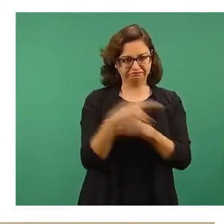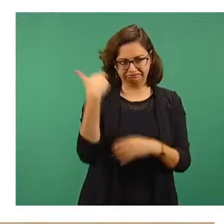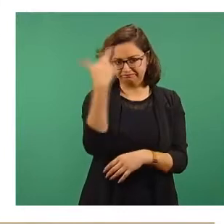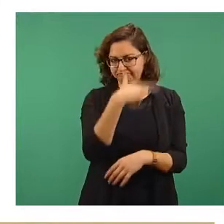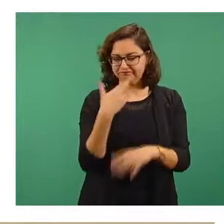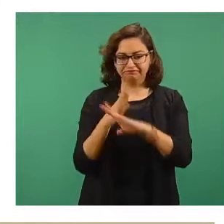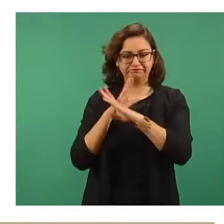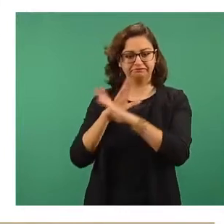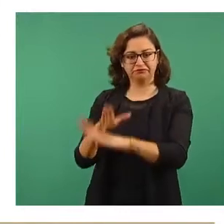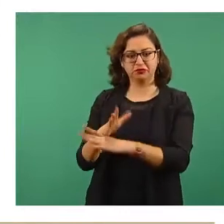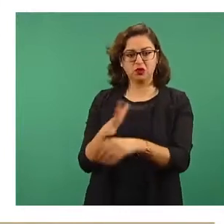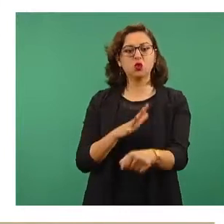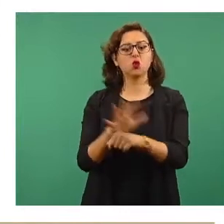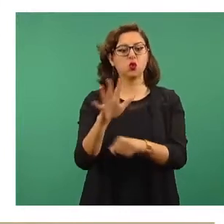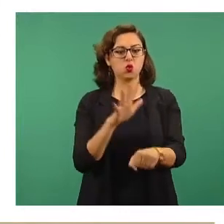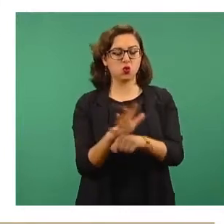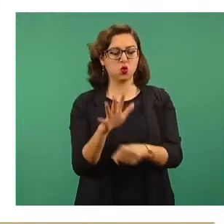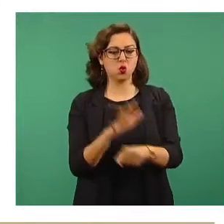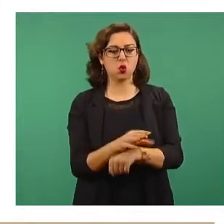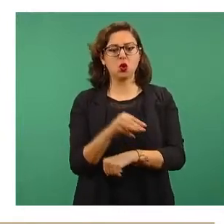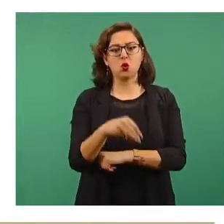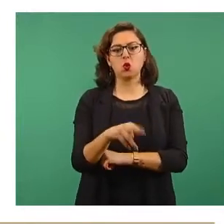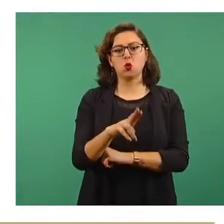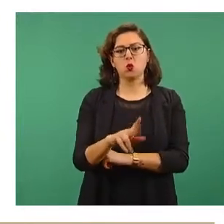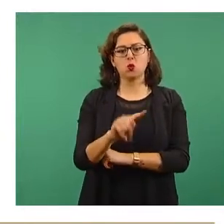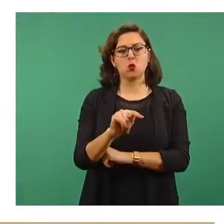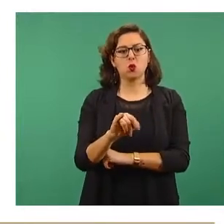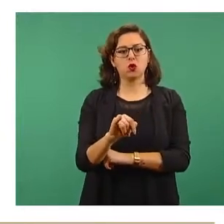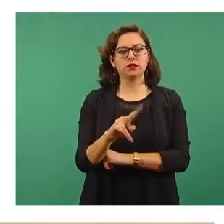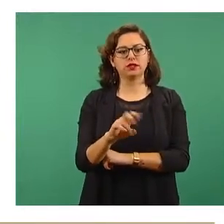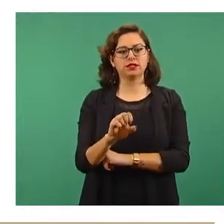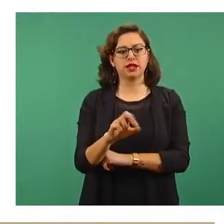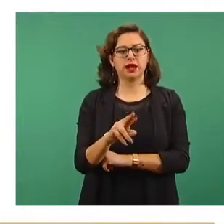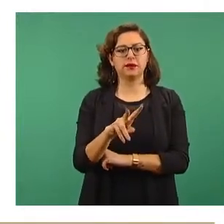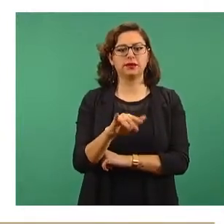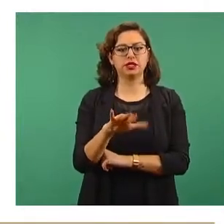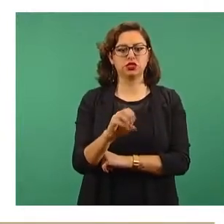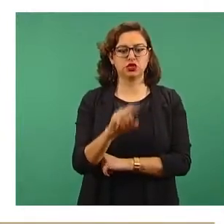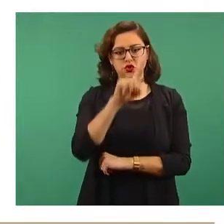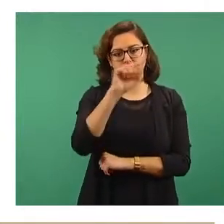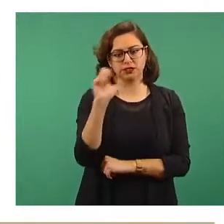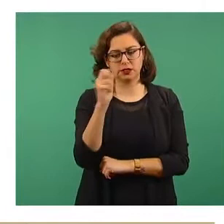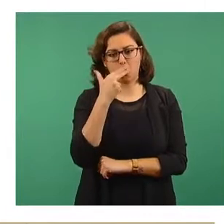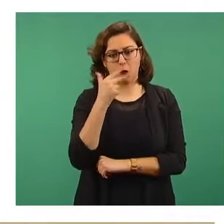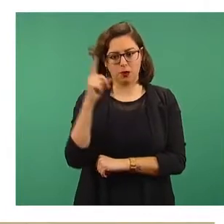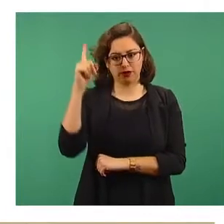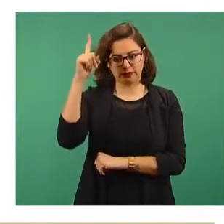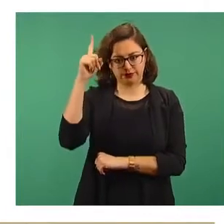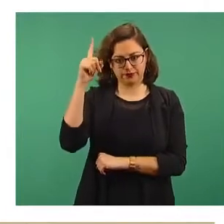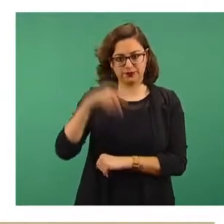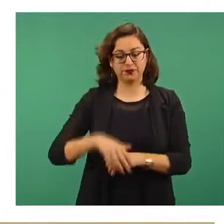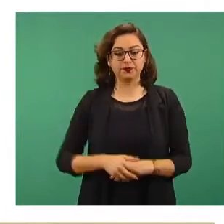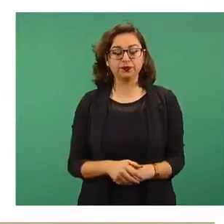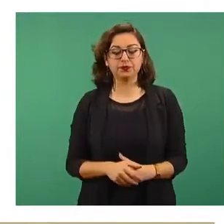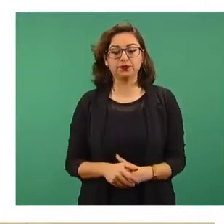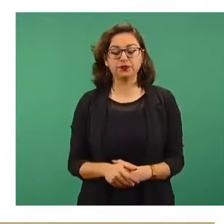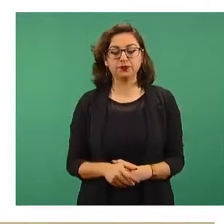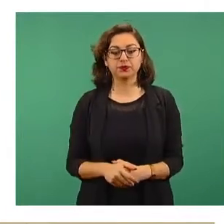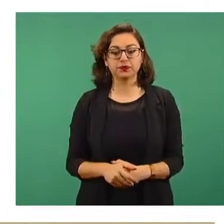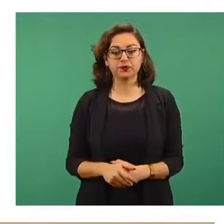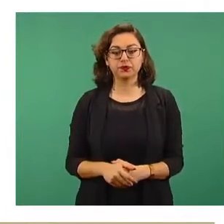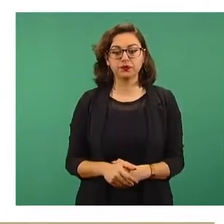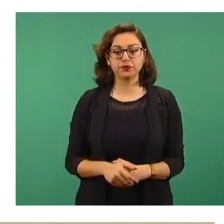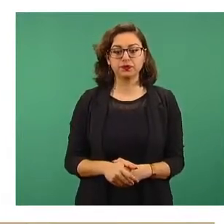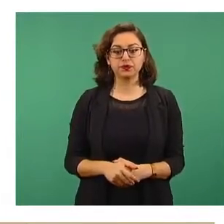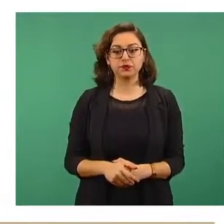es Multiservicio Obregón SADCB en Cuauhtémoc, Chihuahua. Como parte de la estrategia del combate